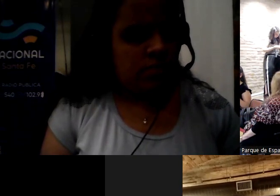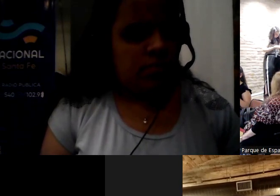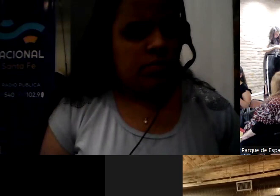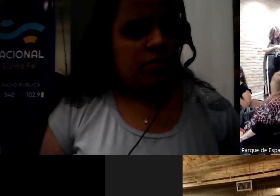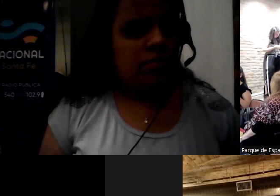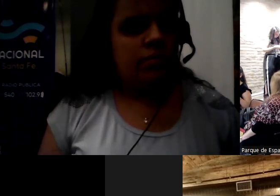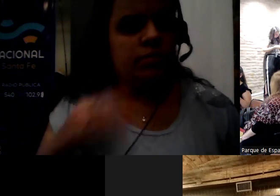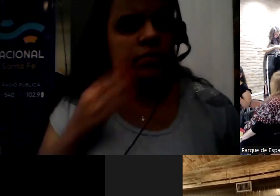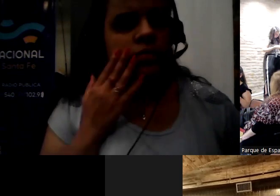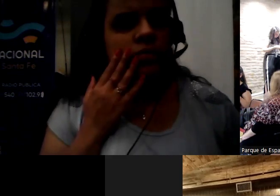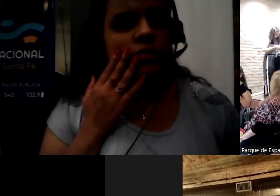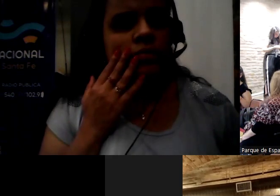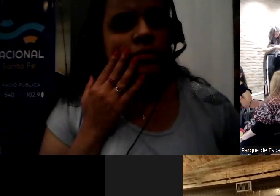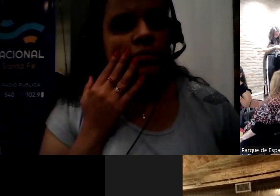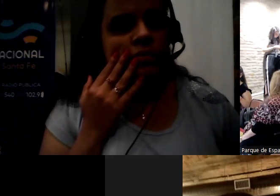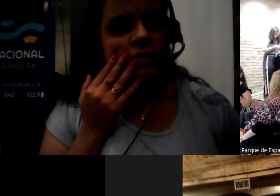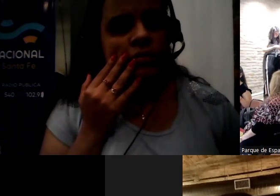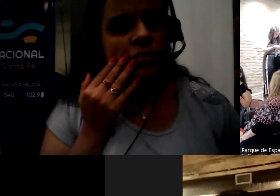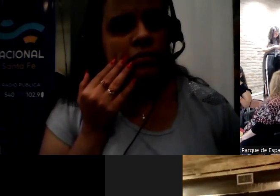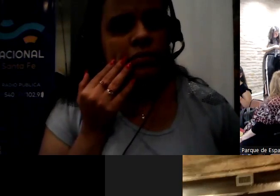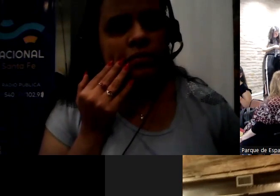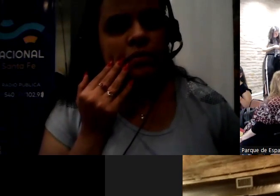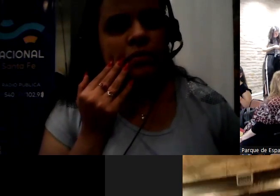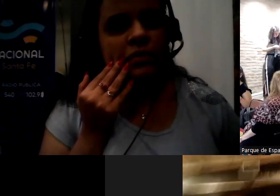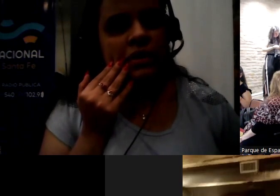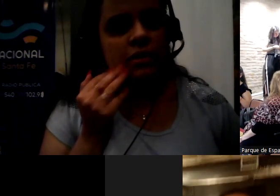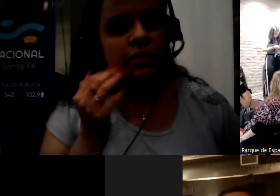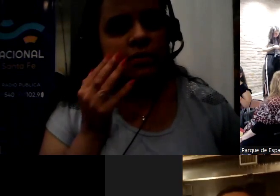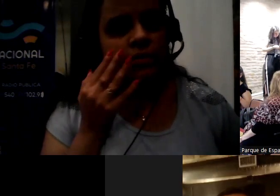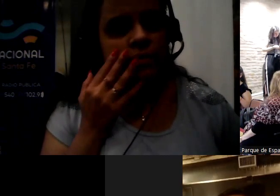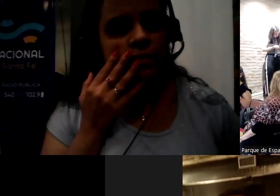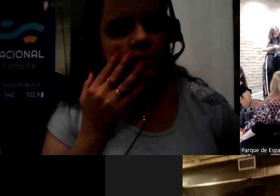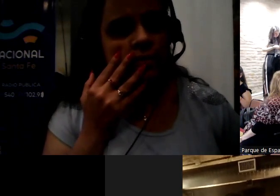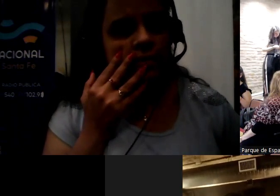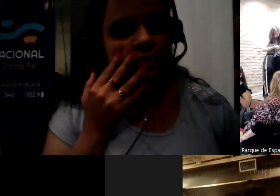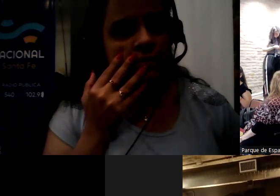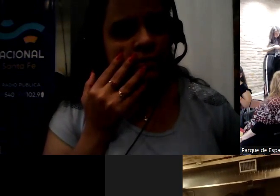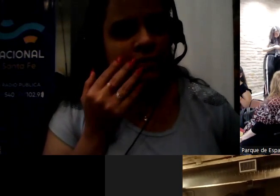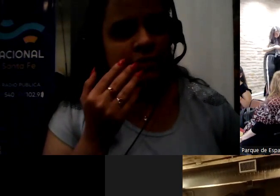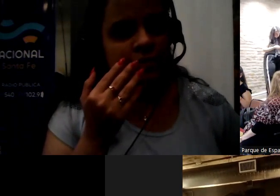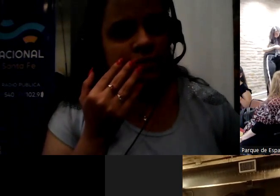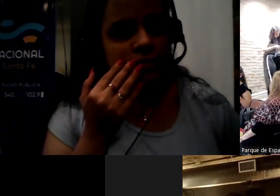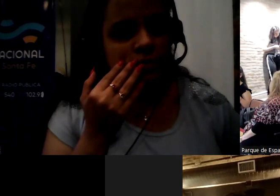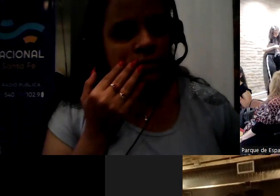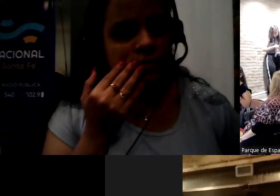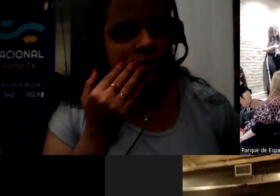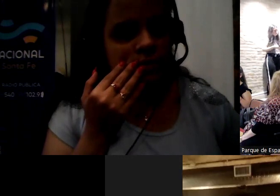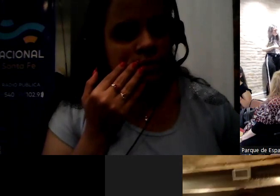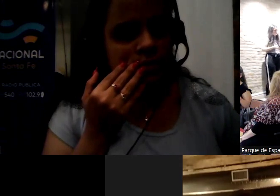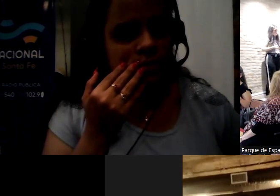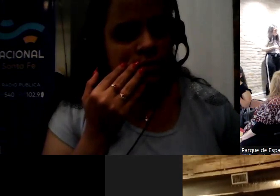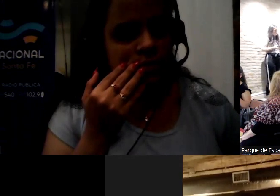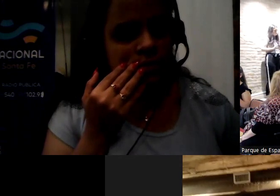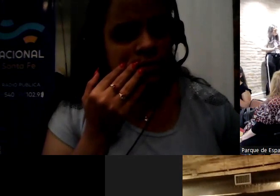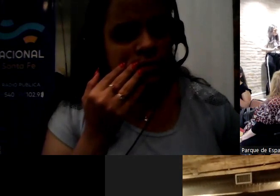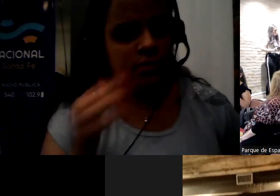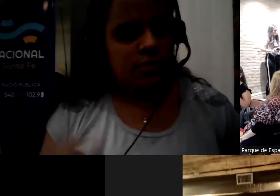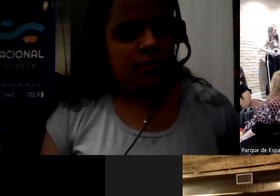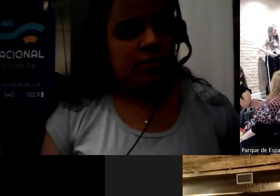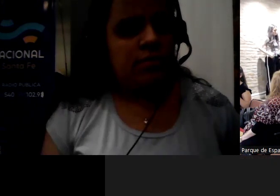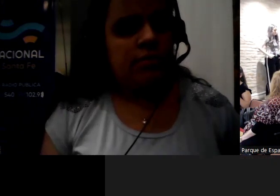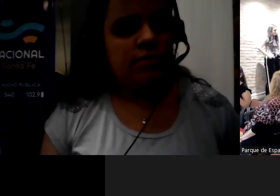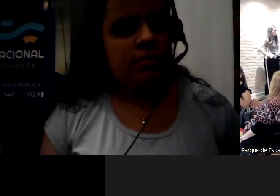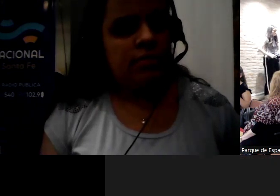derribar barreras son importantes y bueno y estamos para seguir aprendiendo y la verdad que una charla muy interesante